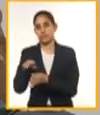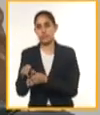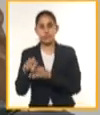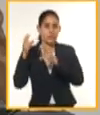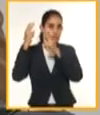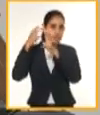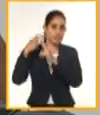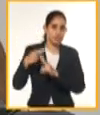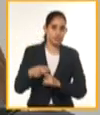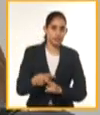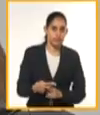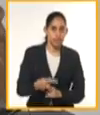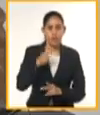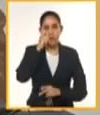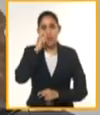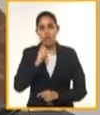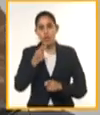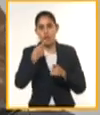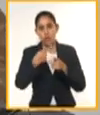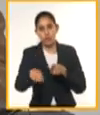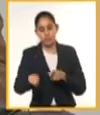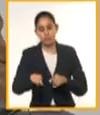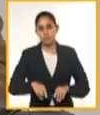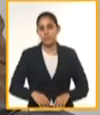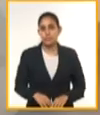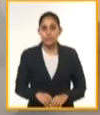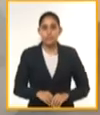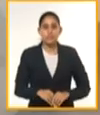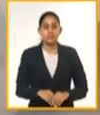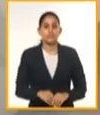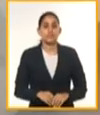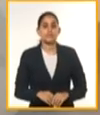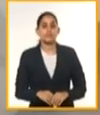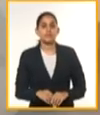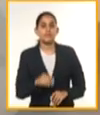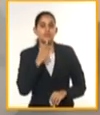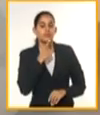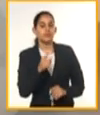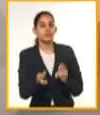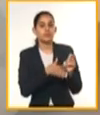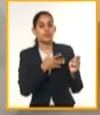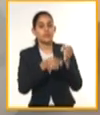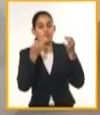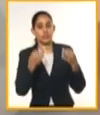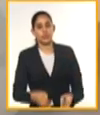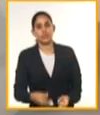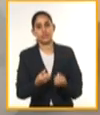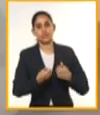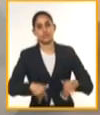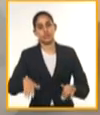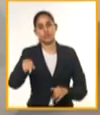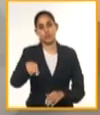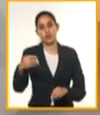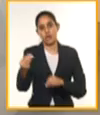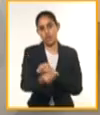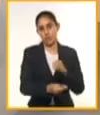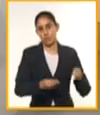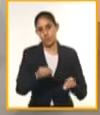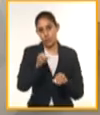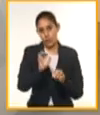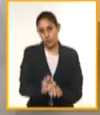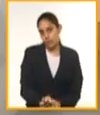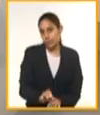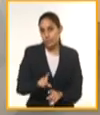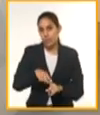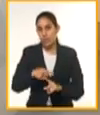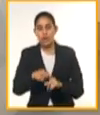Azov y otros más que se crearon. Ahora, evidentemente la situación ha cambiado en el terreno, ha cambiado en la